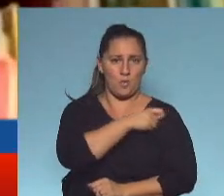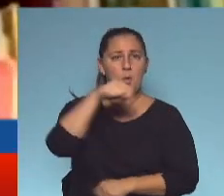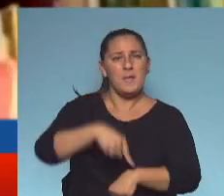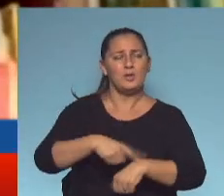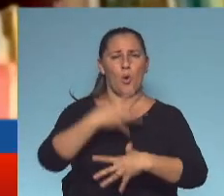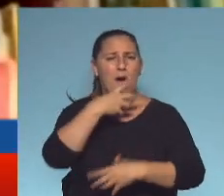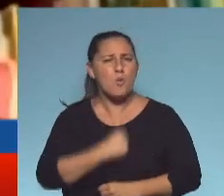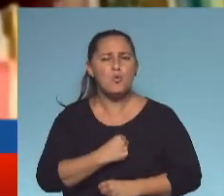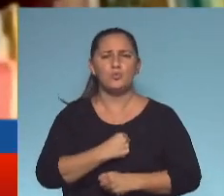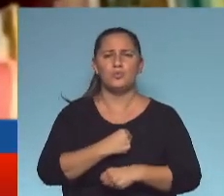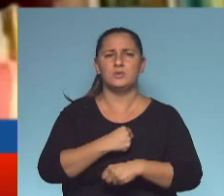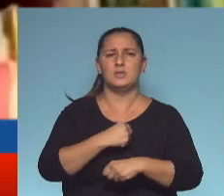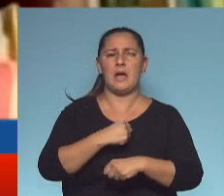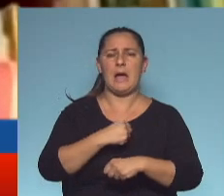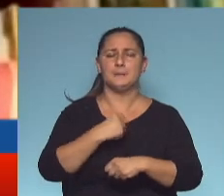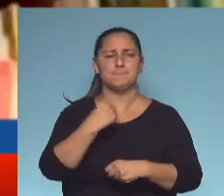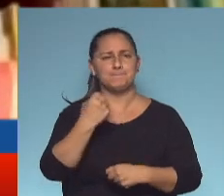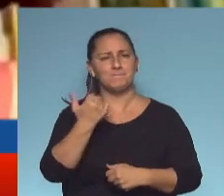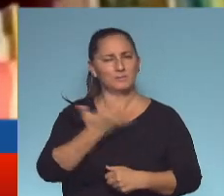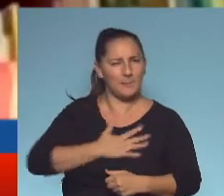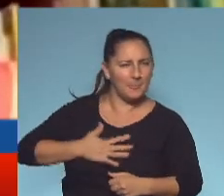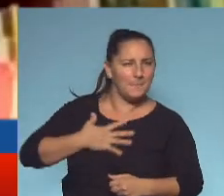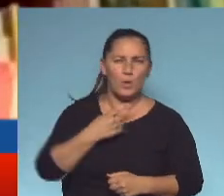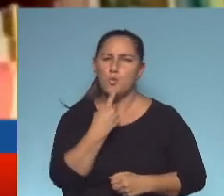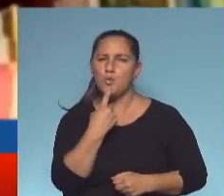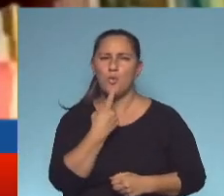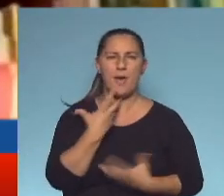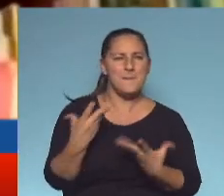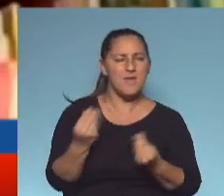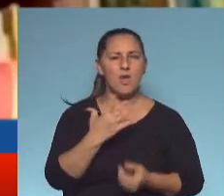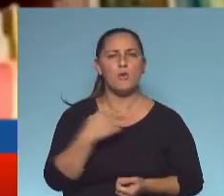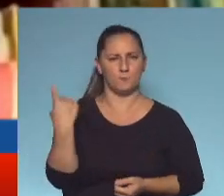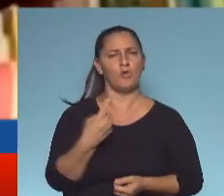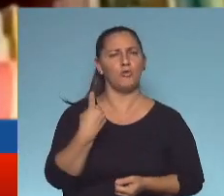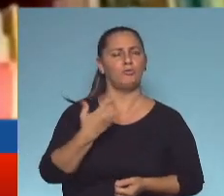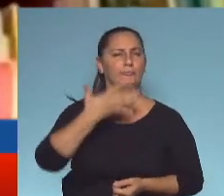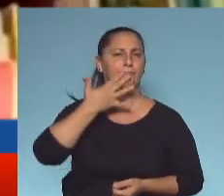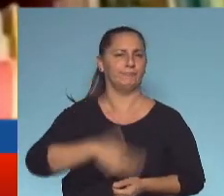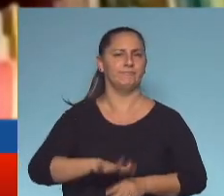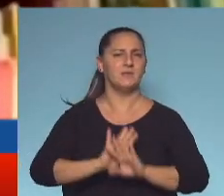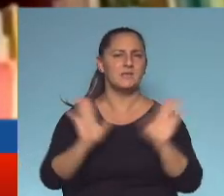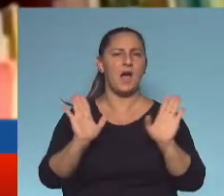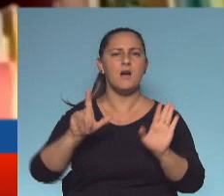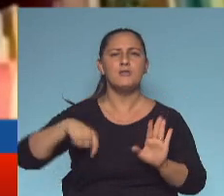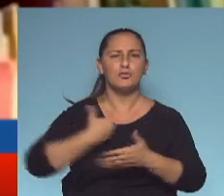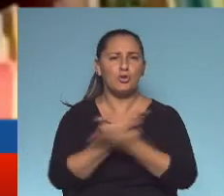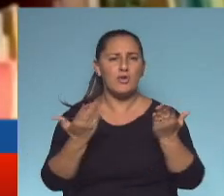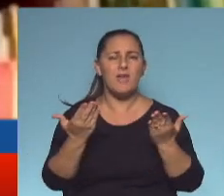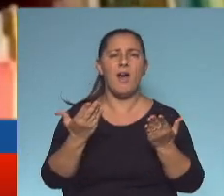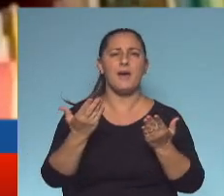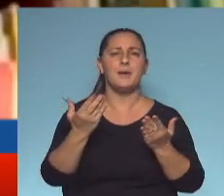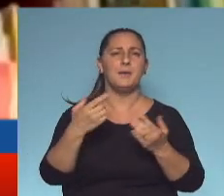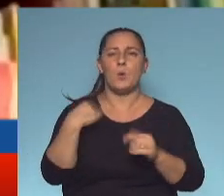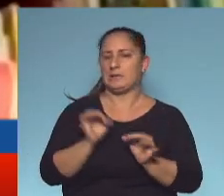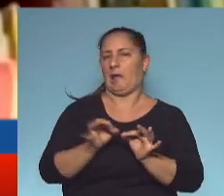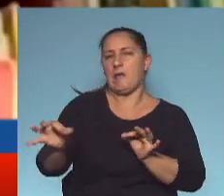angustia de temor y de incertidumbre, hemos podido comprender como sociedad que nadie es una